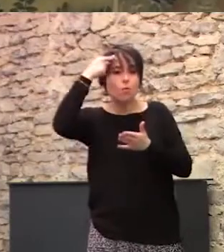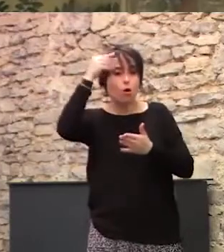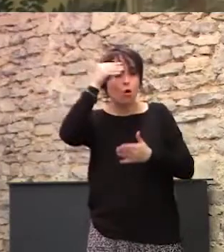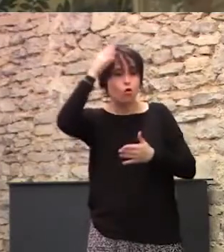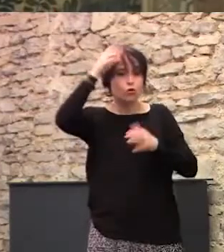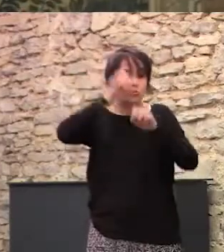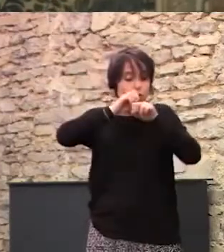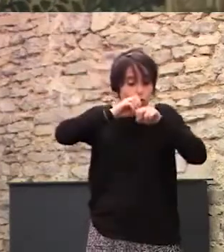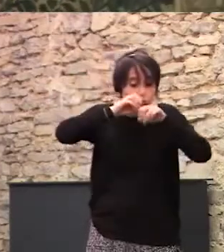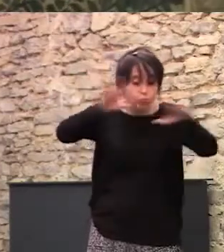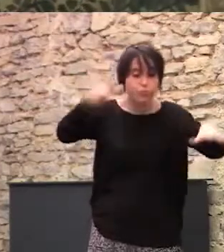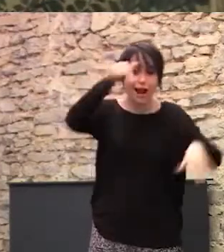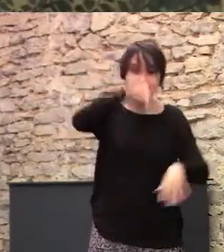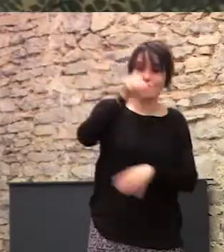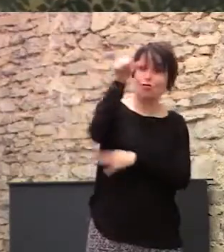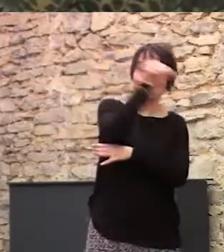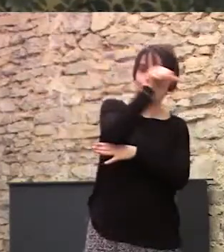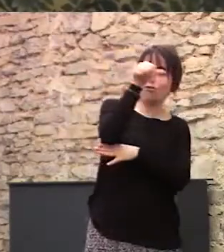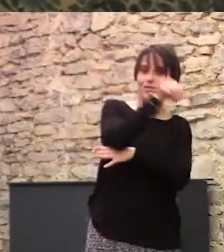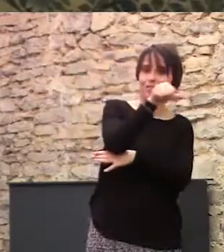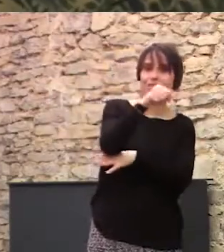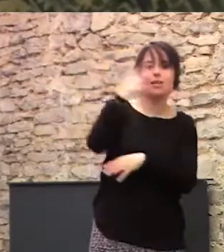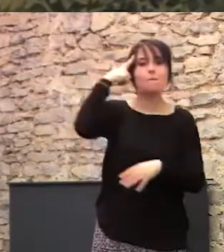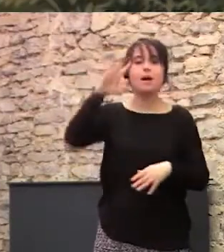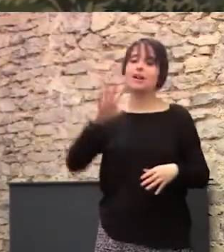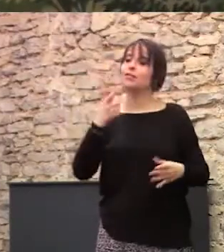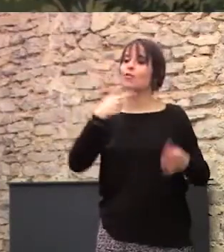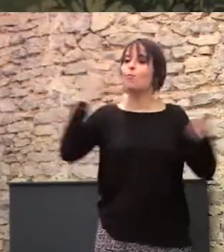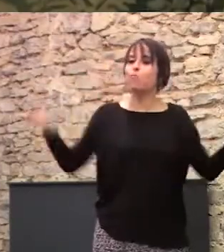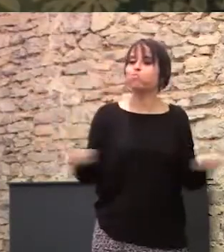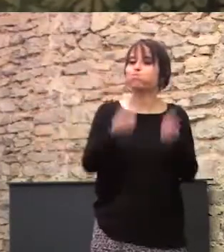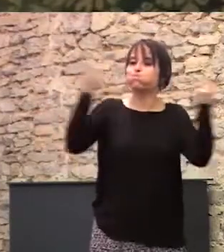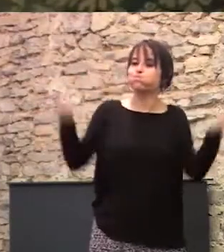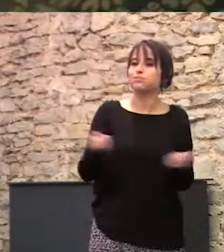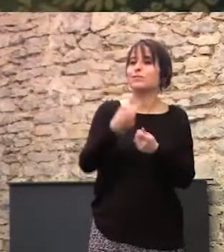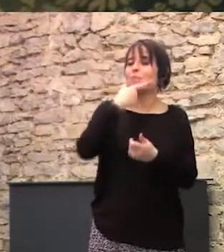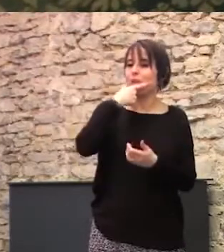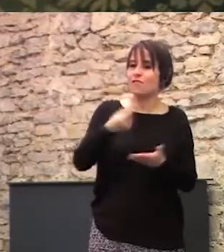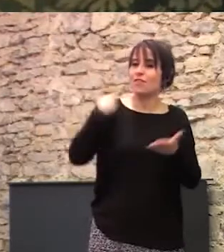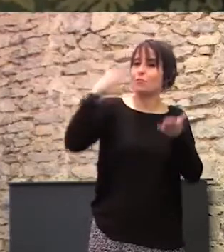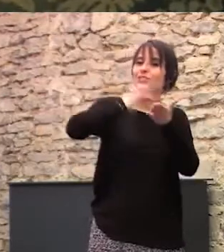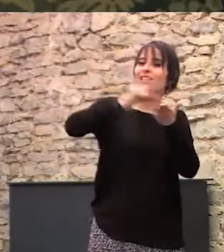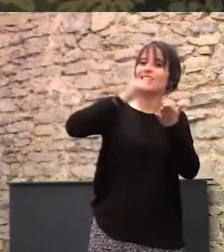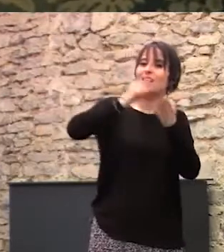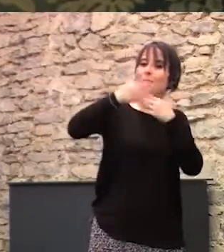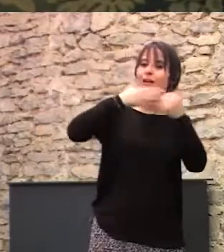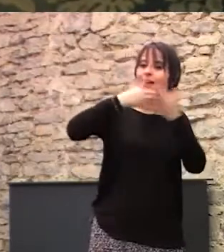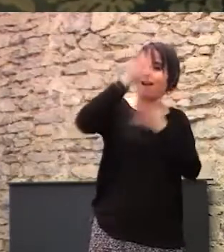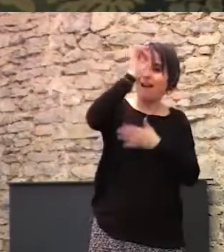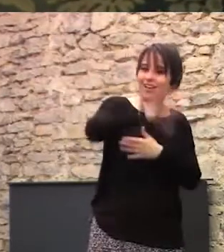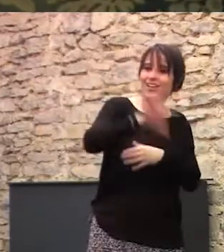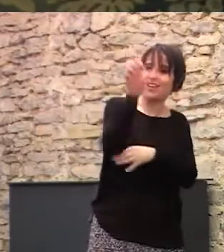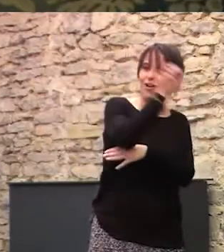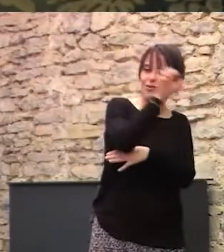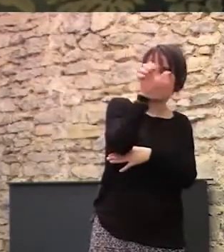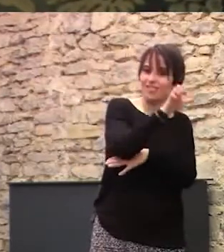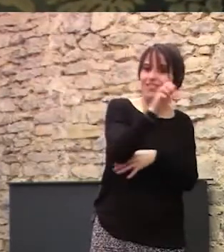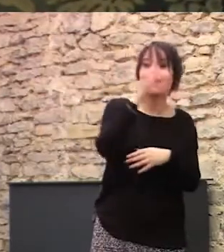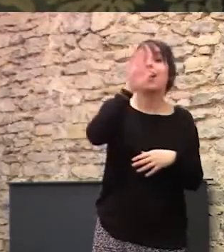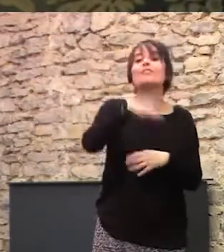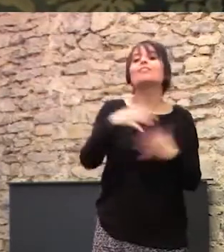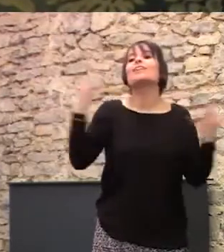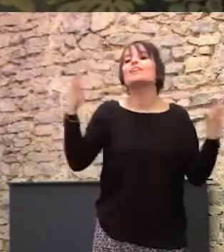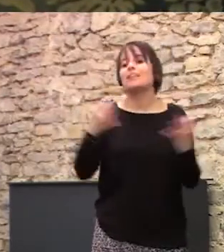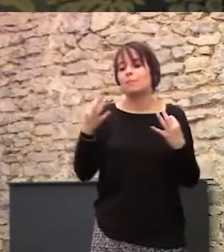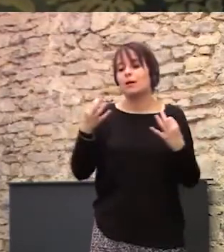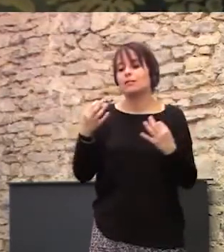aquí, entonces al final tienen muchas más altavoces para difundir lo que se escribe desde aquí. Y eso también hace que al final se